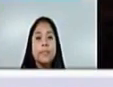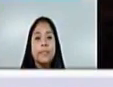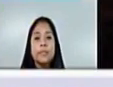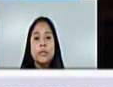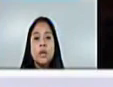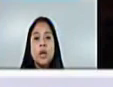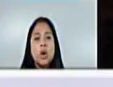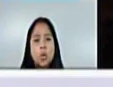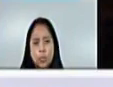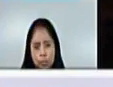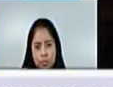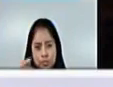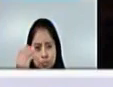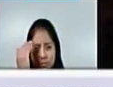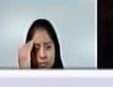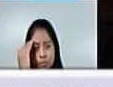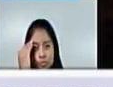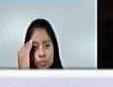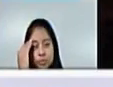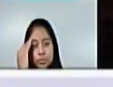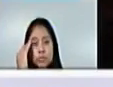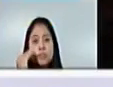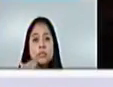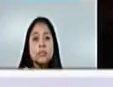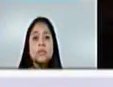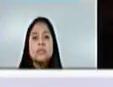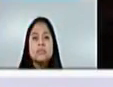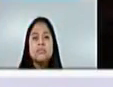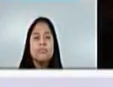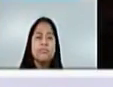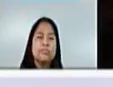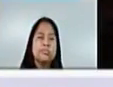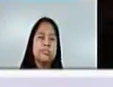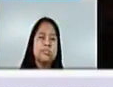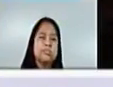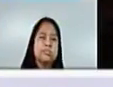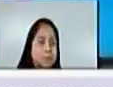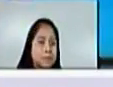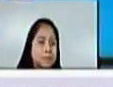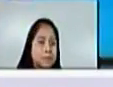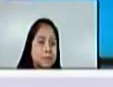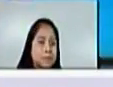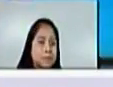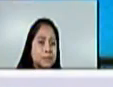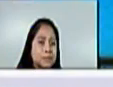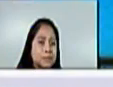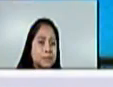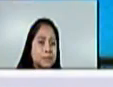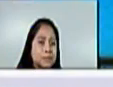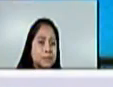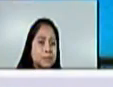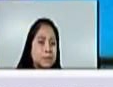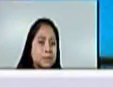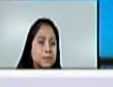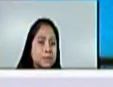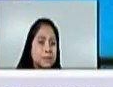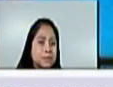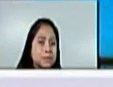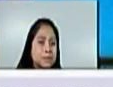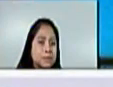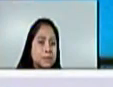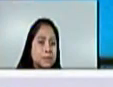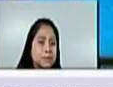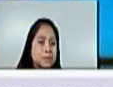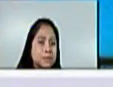como ustedes saben, tras un periodo oscuro y decadente en el que